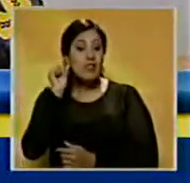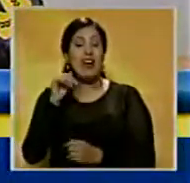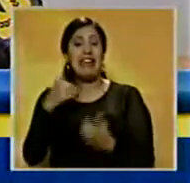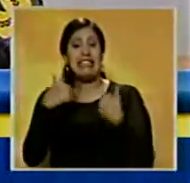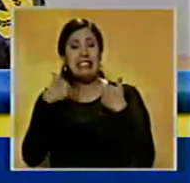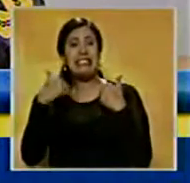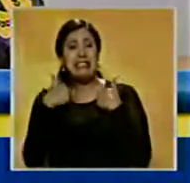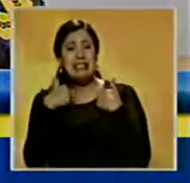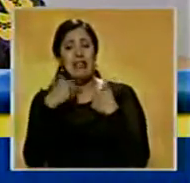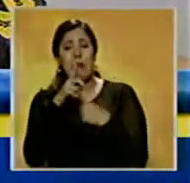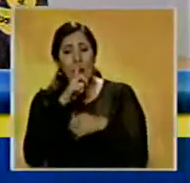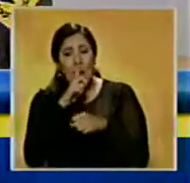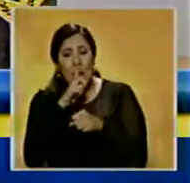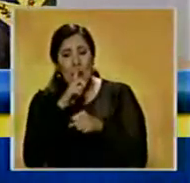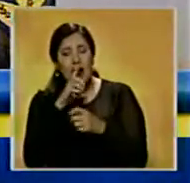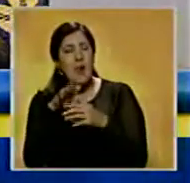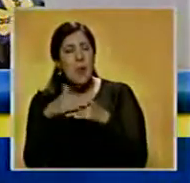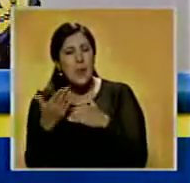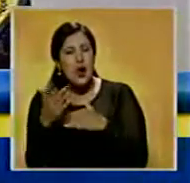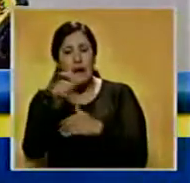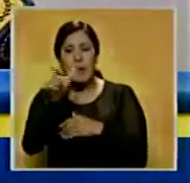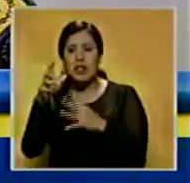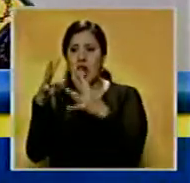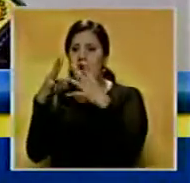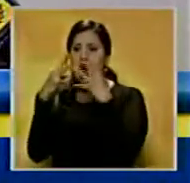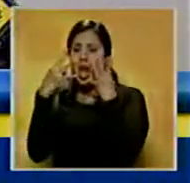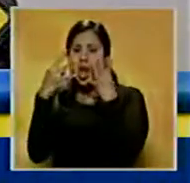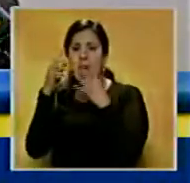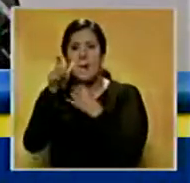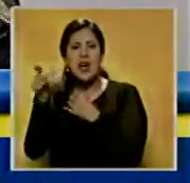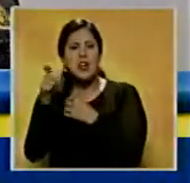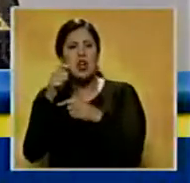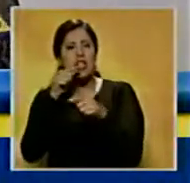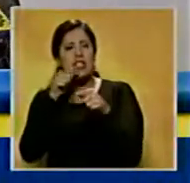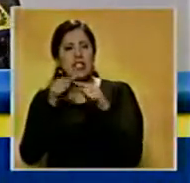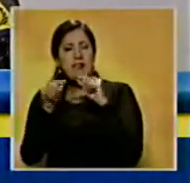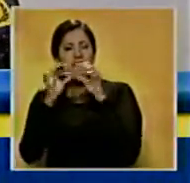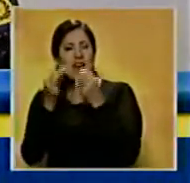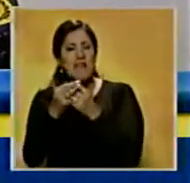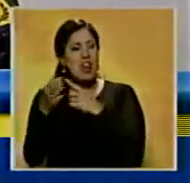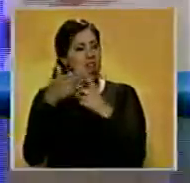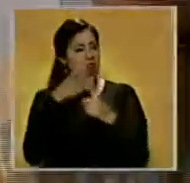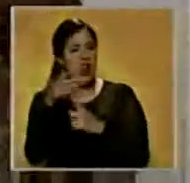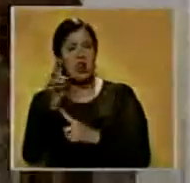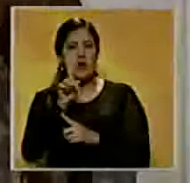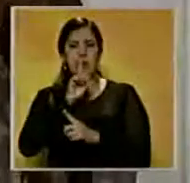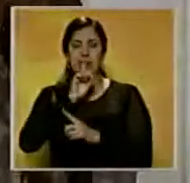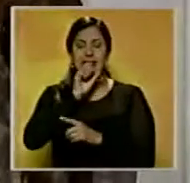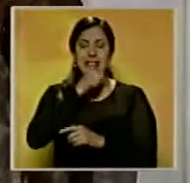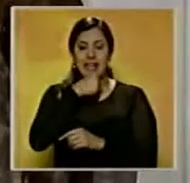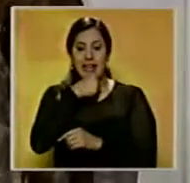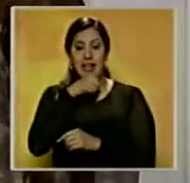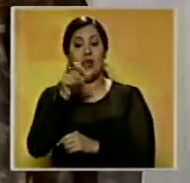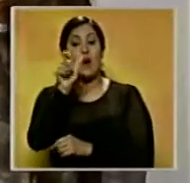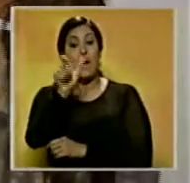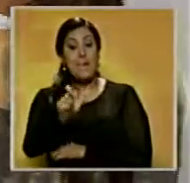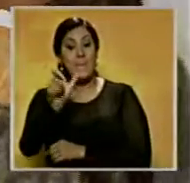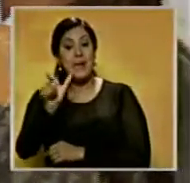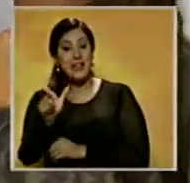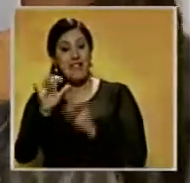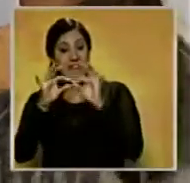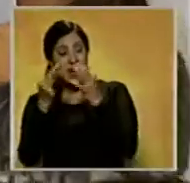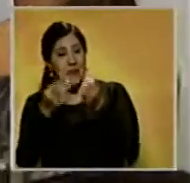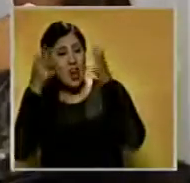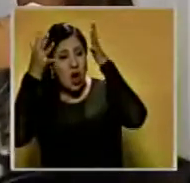son víctimas de violencia por la parte social, porque no quieren que su familia se entere que son víctimas de violencia. La familia de la víctima comenzó